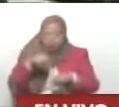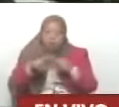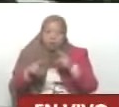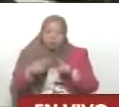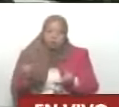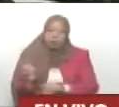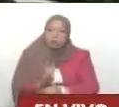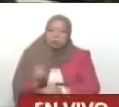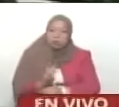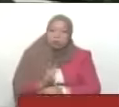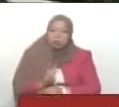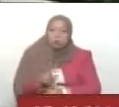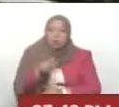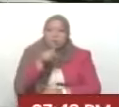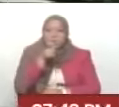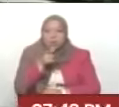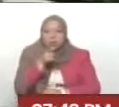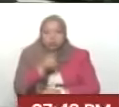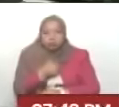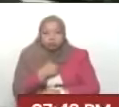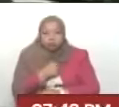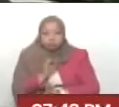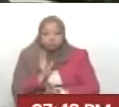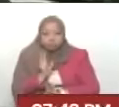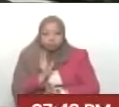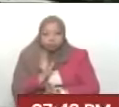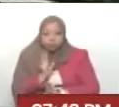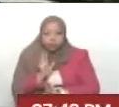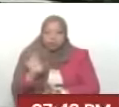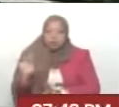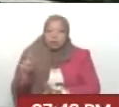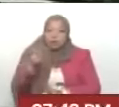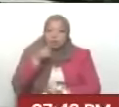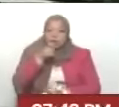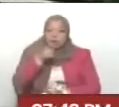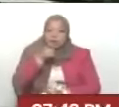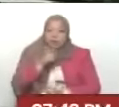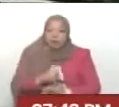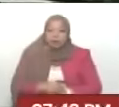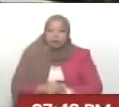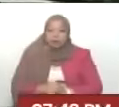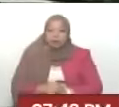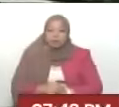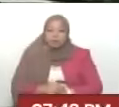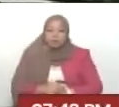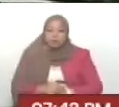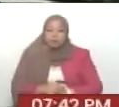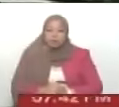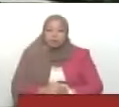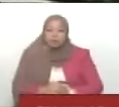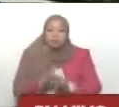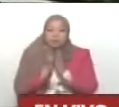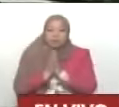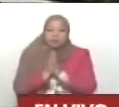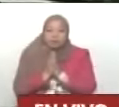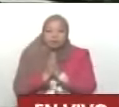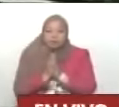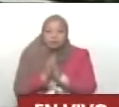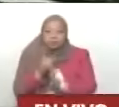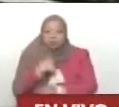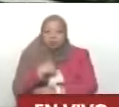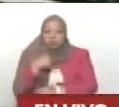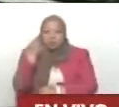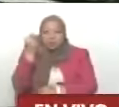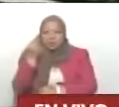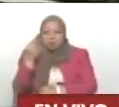todos los venezolanos. Ahora pregunto. Mi primera pregunta, que es así, por favor, trate de convencerme porque yo diría que no.